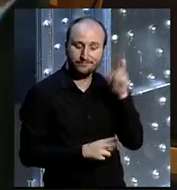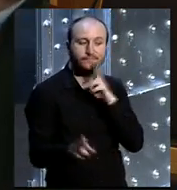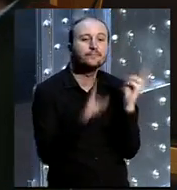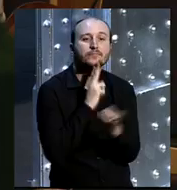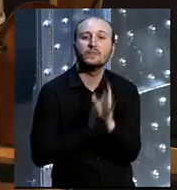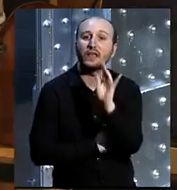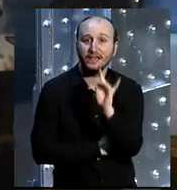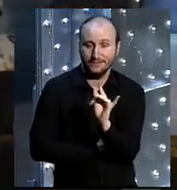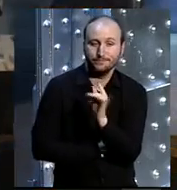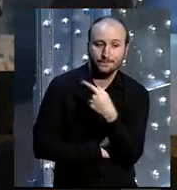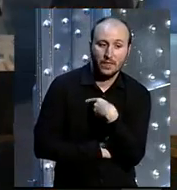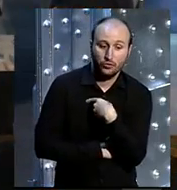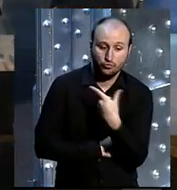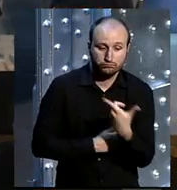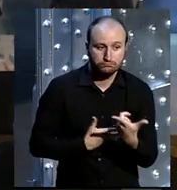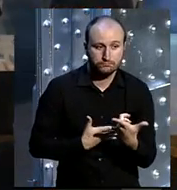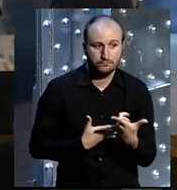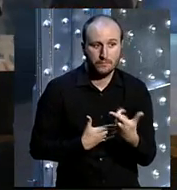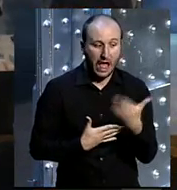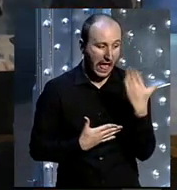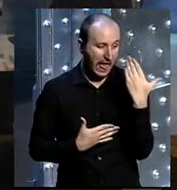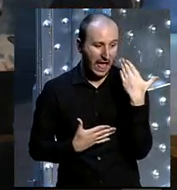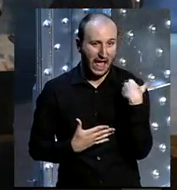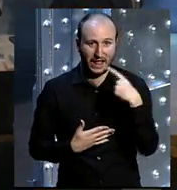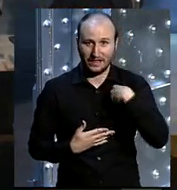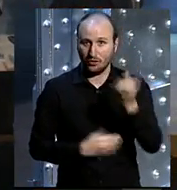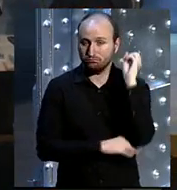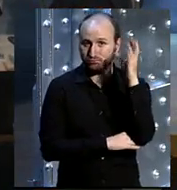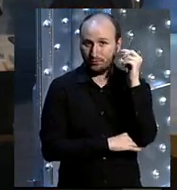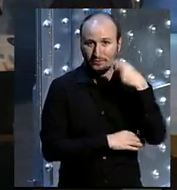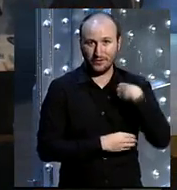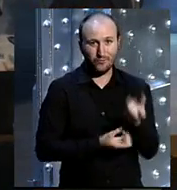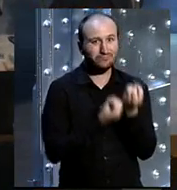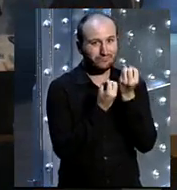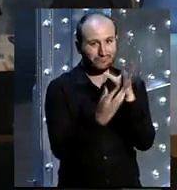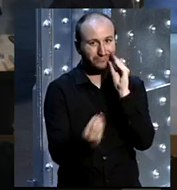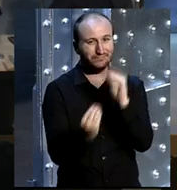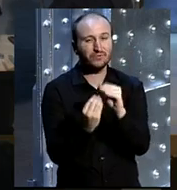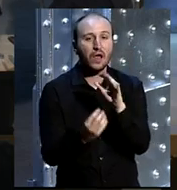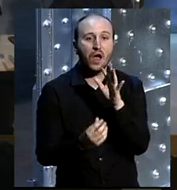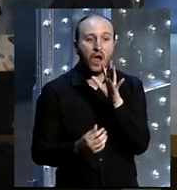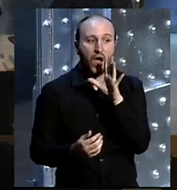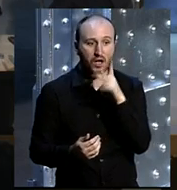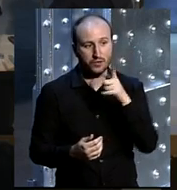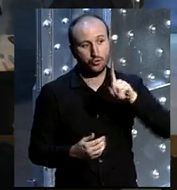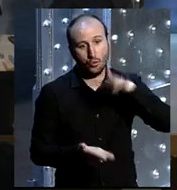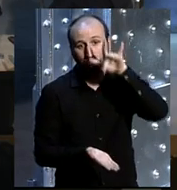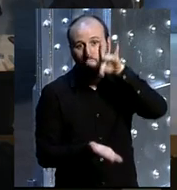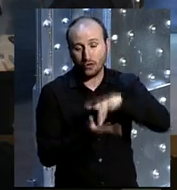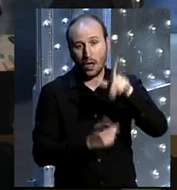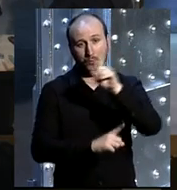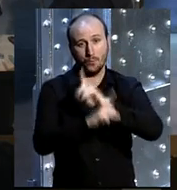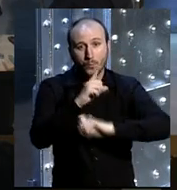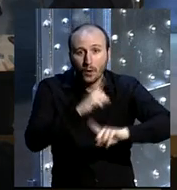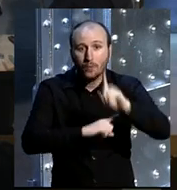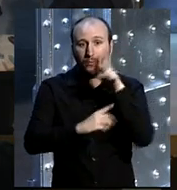ver, yo lo he mencionado en mi intervención, ¿no? Yo creo que en Europa hay un problema de armonización